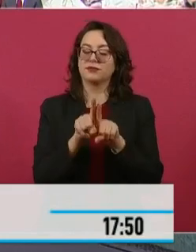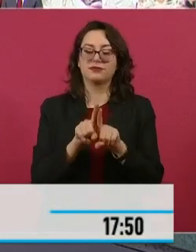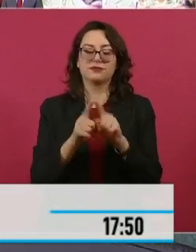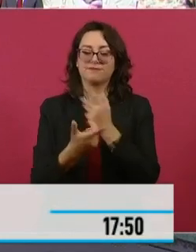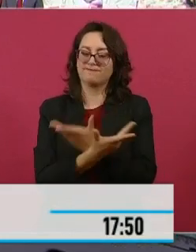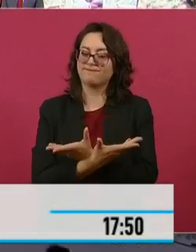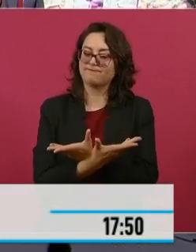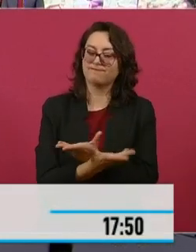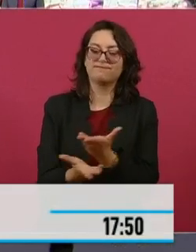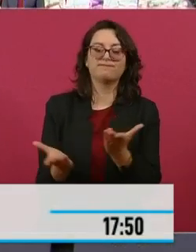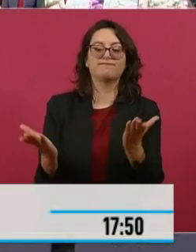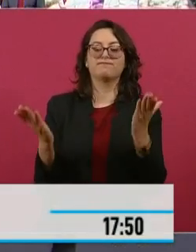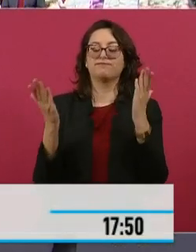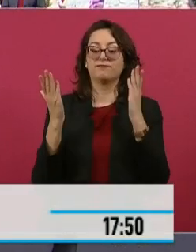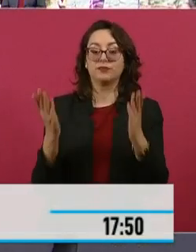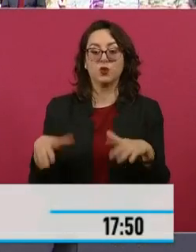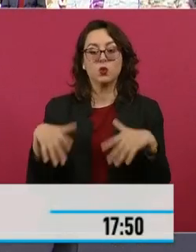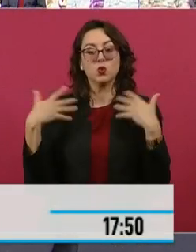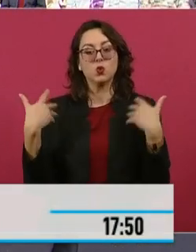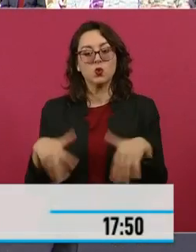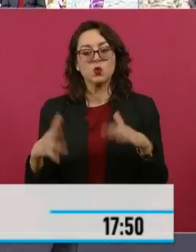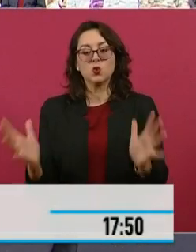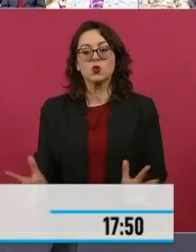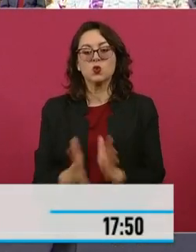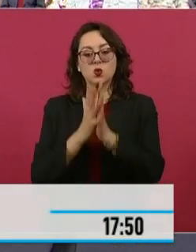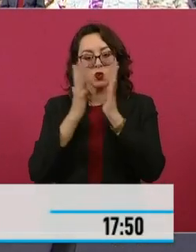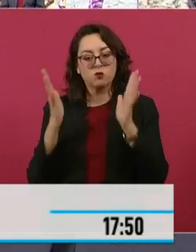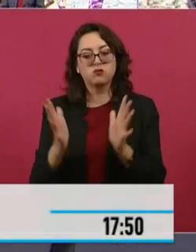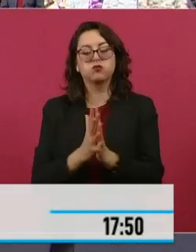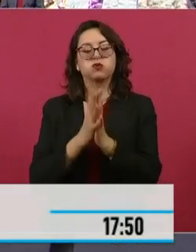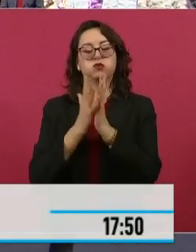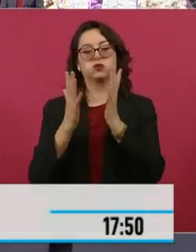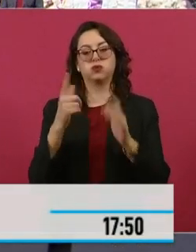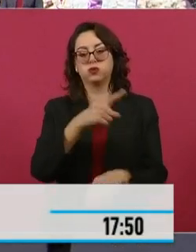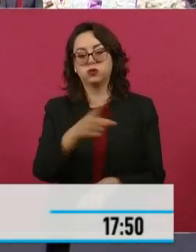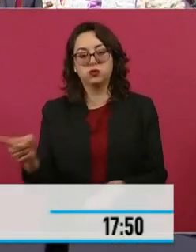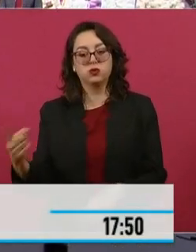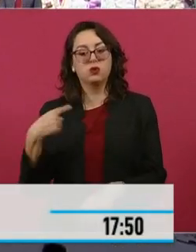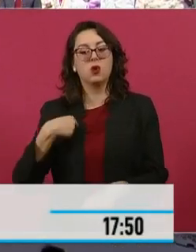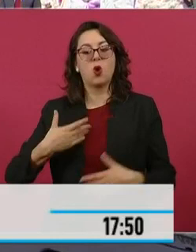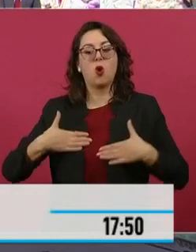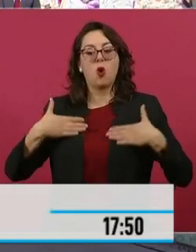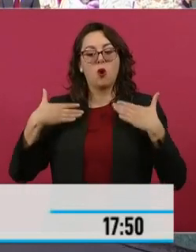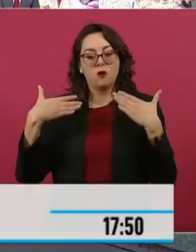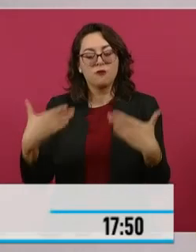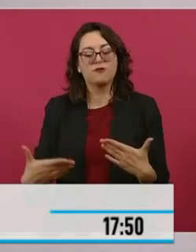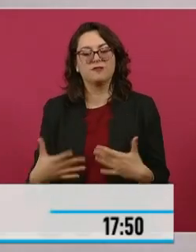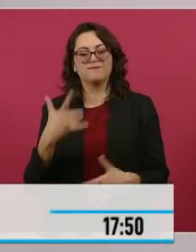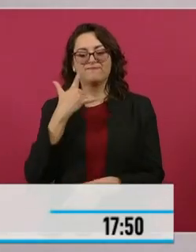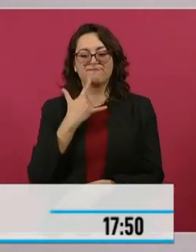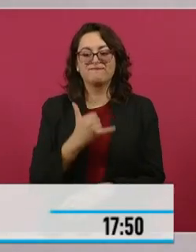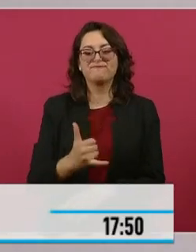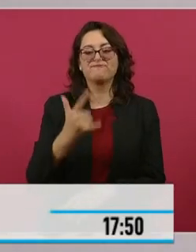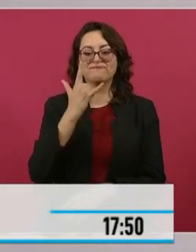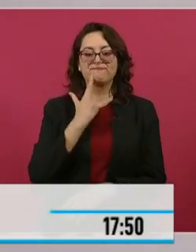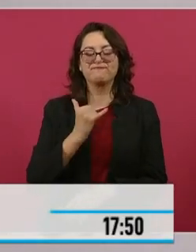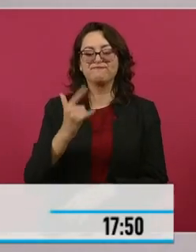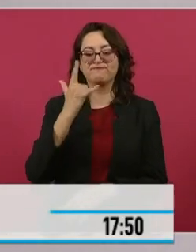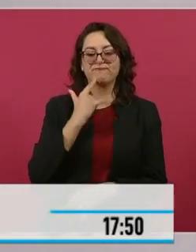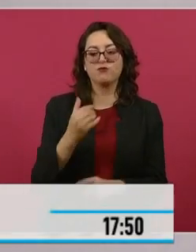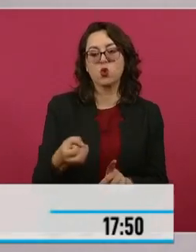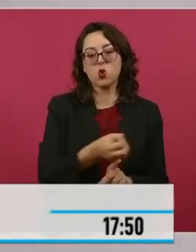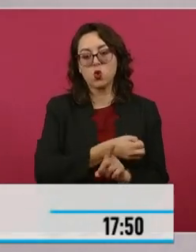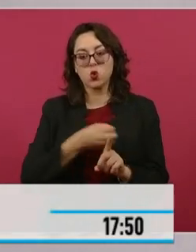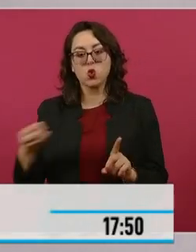ustedes que sin su participación, su confianza, su compromiso y esa organización y